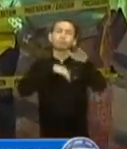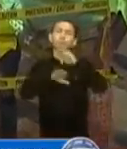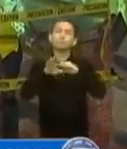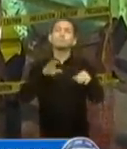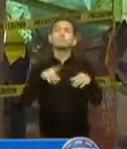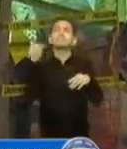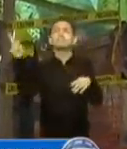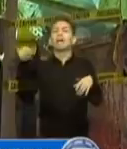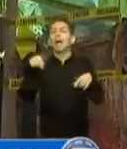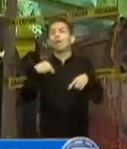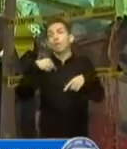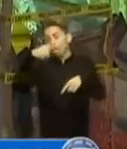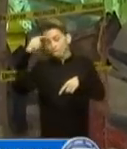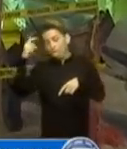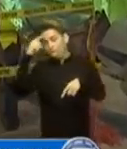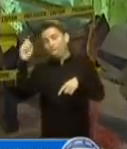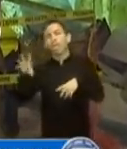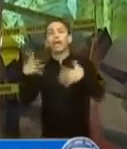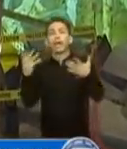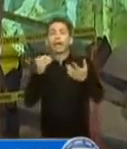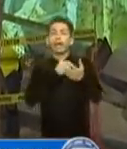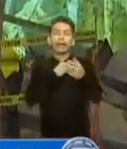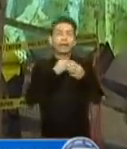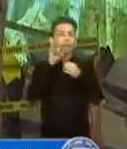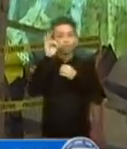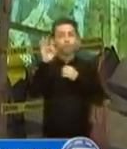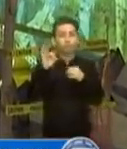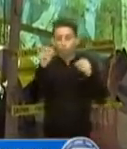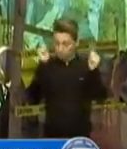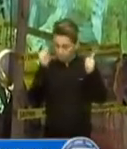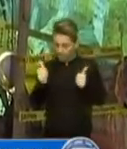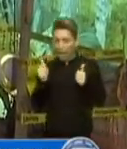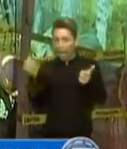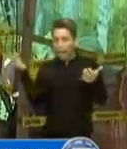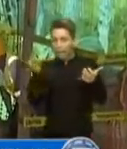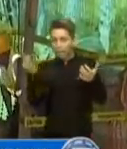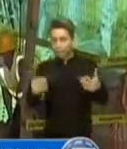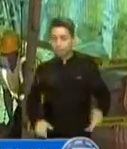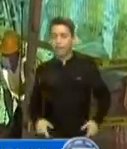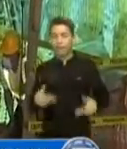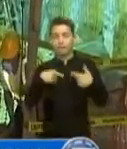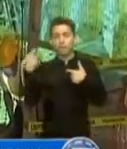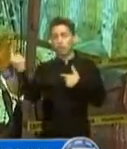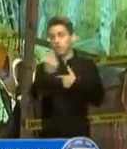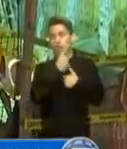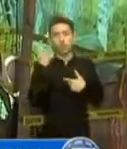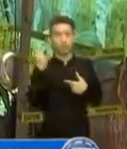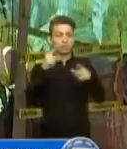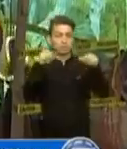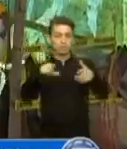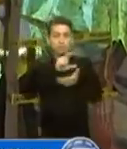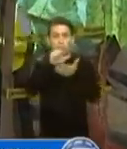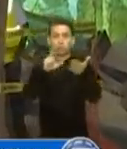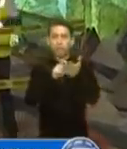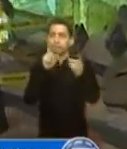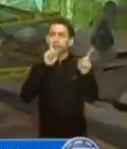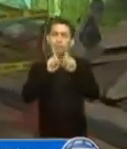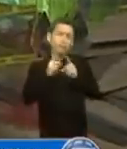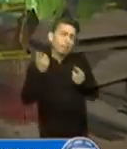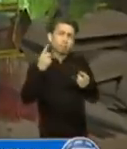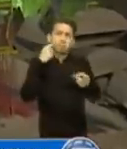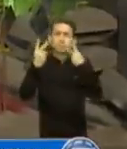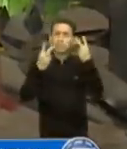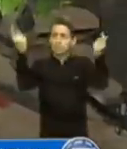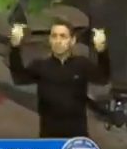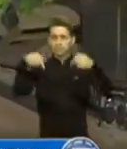esfuerzo tiene propósito y el propósito es impactar la calidad de vida para los vecinos de la ciudad y para quienes nos visitan. Un